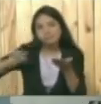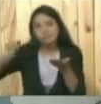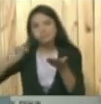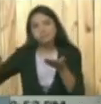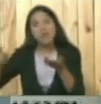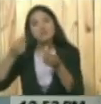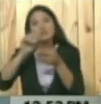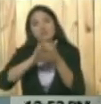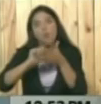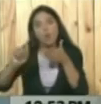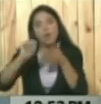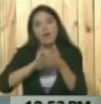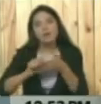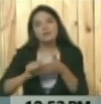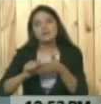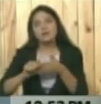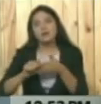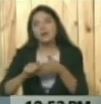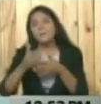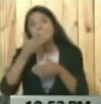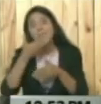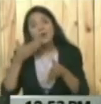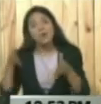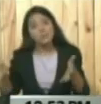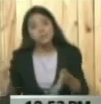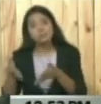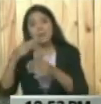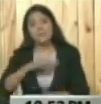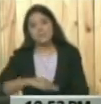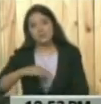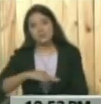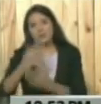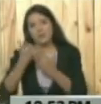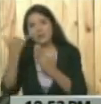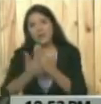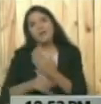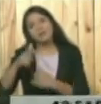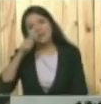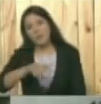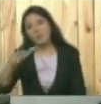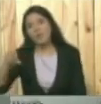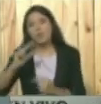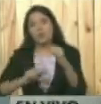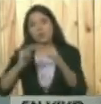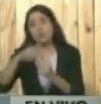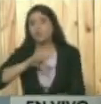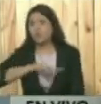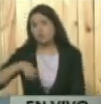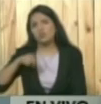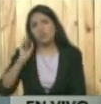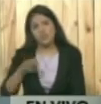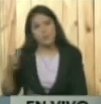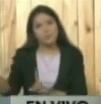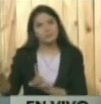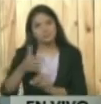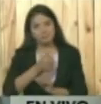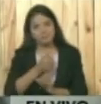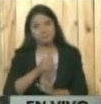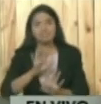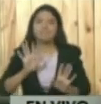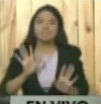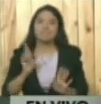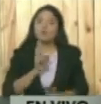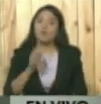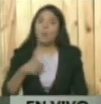millones de dólares en estos programas nobles que la humanidad construye y que debemos nosotros hacer realidad? Es una reflexión